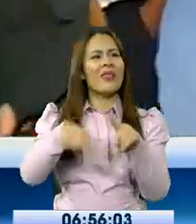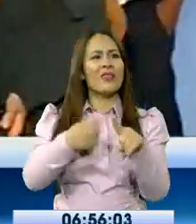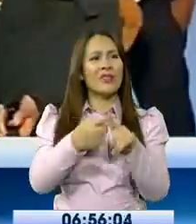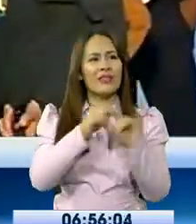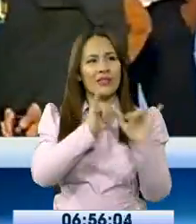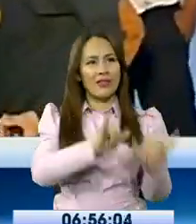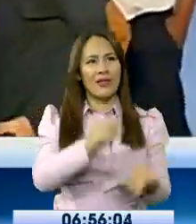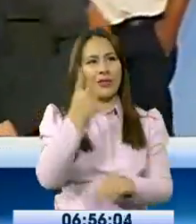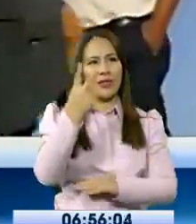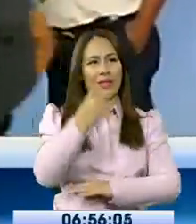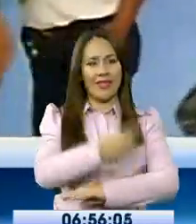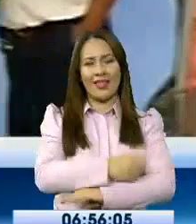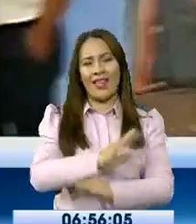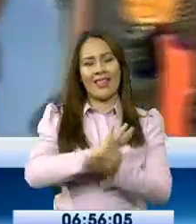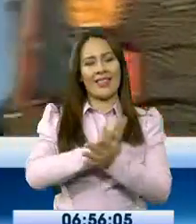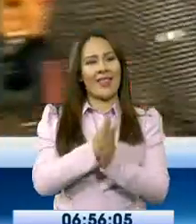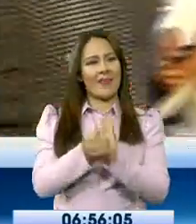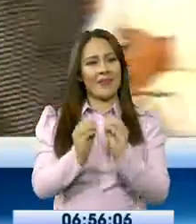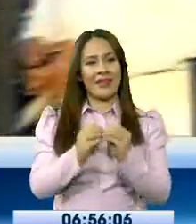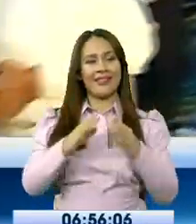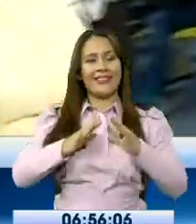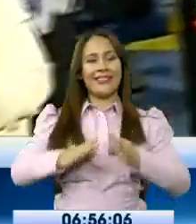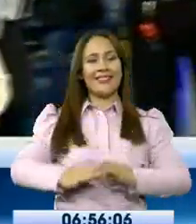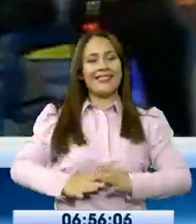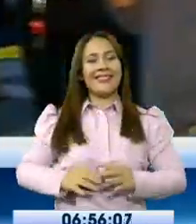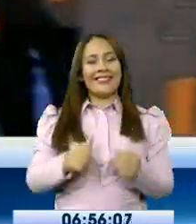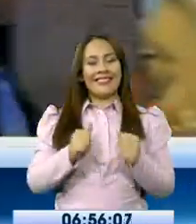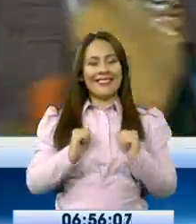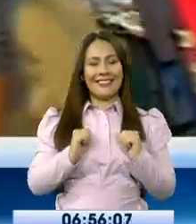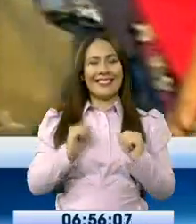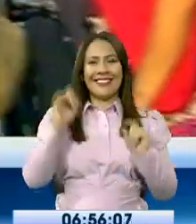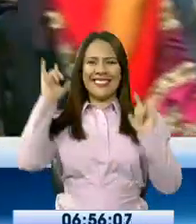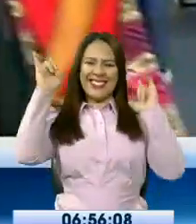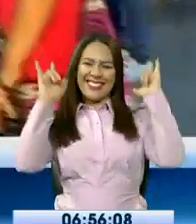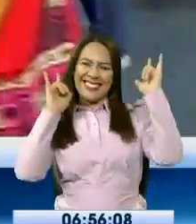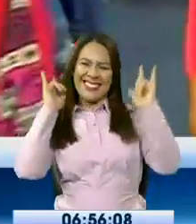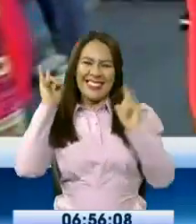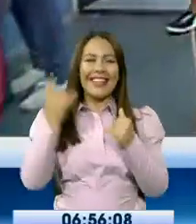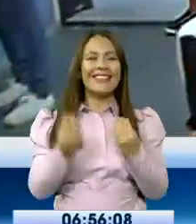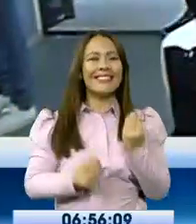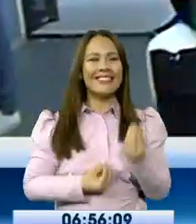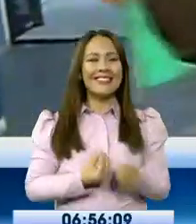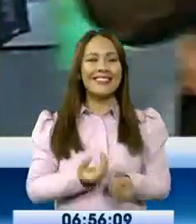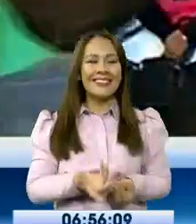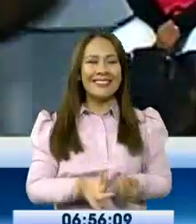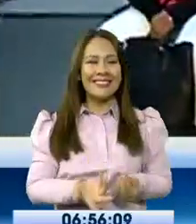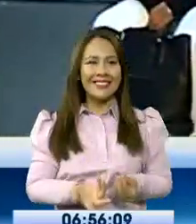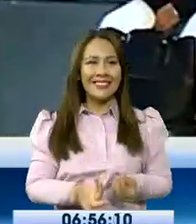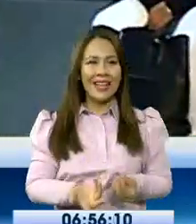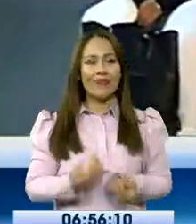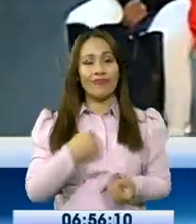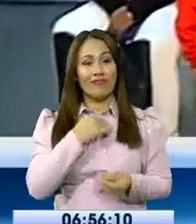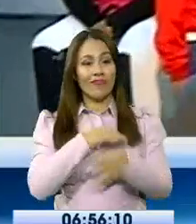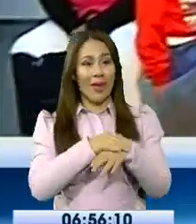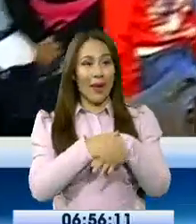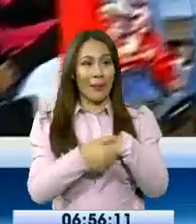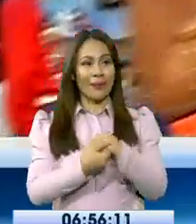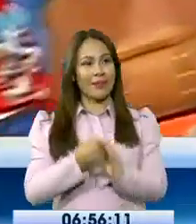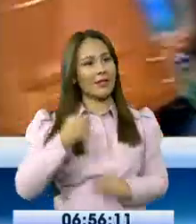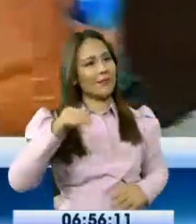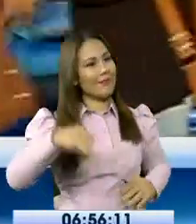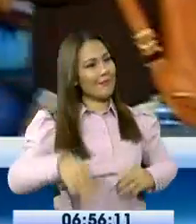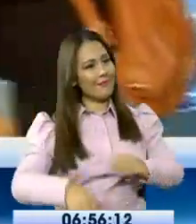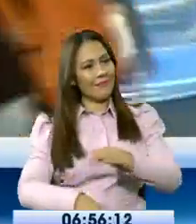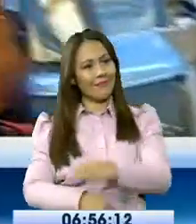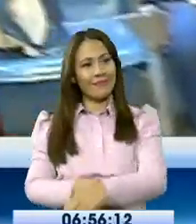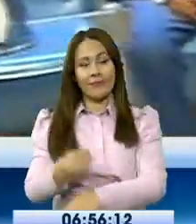Dos días nomás, sí. Descansar, a relajarse, a divertirse. ¿Qué nomás va a hacer por allá? Bueno, a disfrutar del mar, tratar de comer